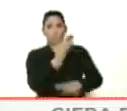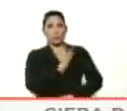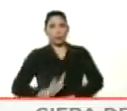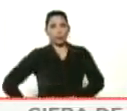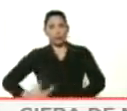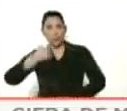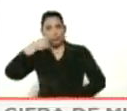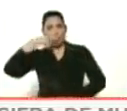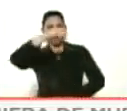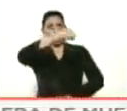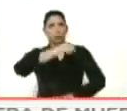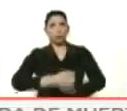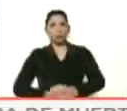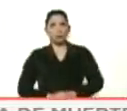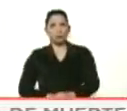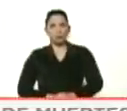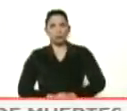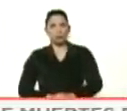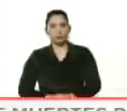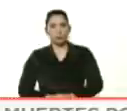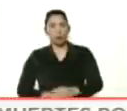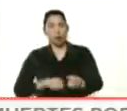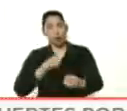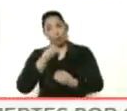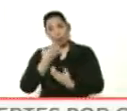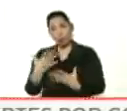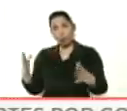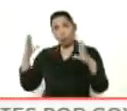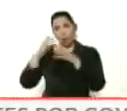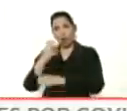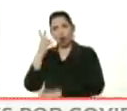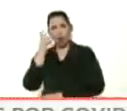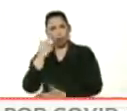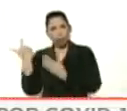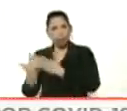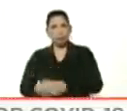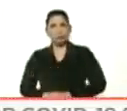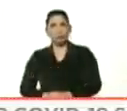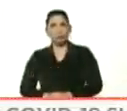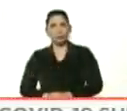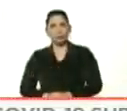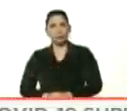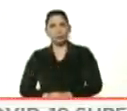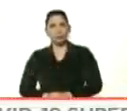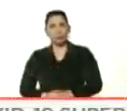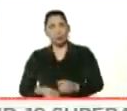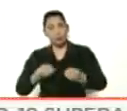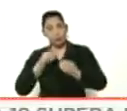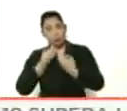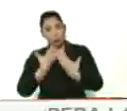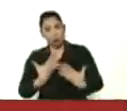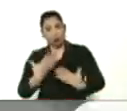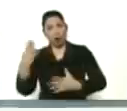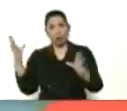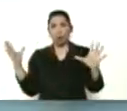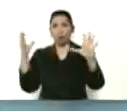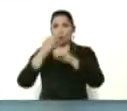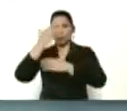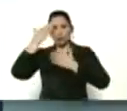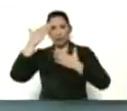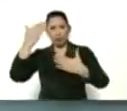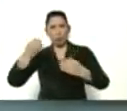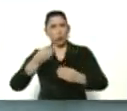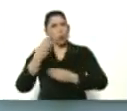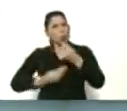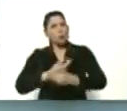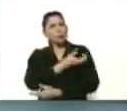Bolivariana de Venezuela, Nicolás Maduro. Buenas noches, presidente, lo escuchamos. Buenas noches, un gran saludo. ¿Cómo están ustedes